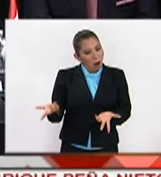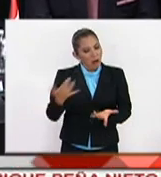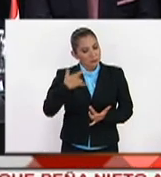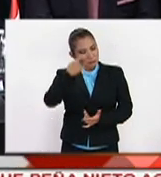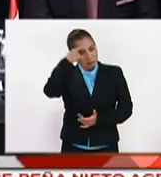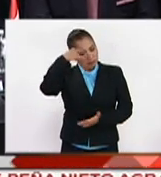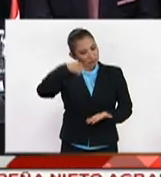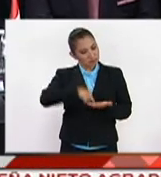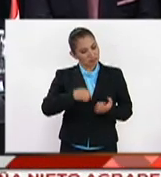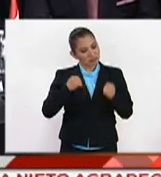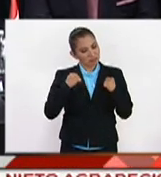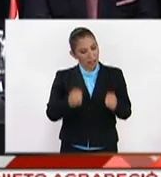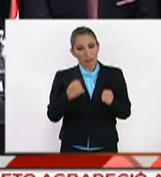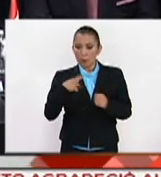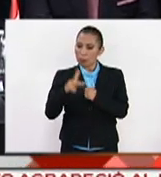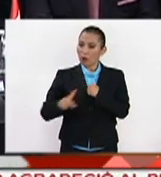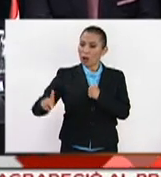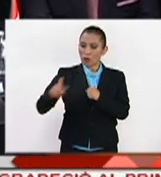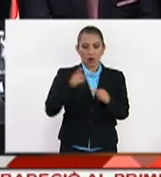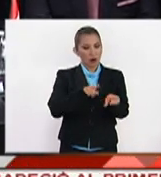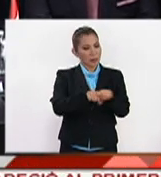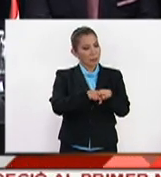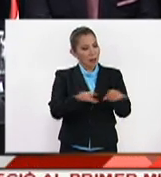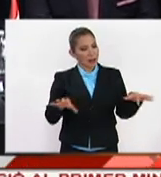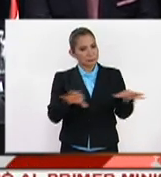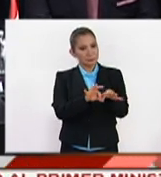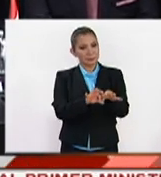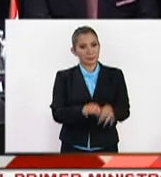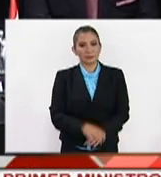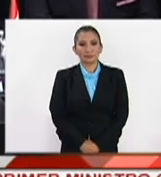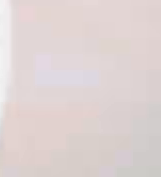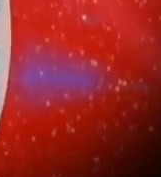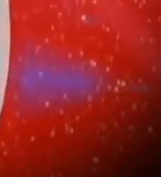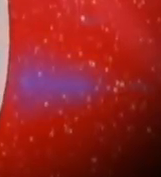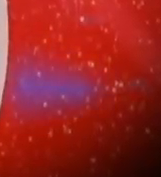la convicción de que somos pueblos hermanos.